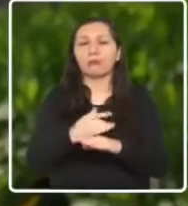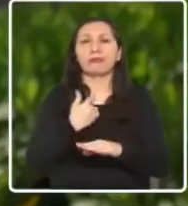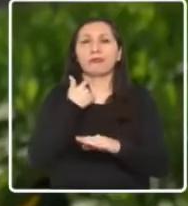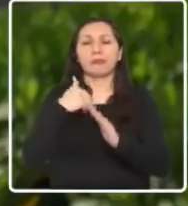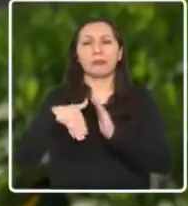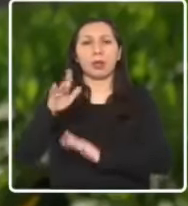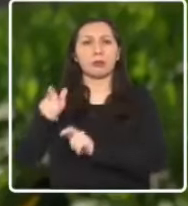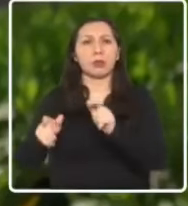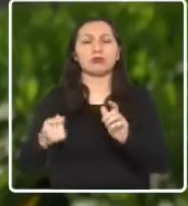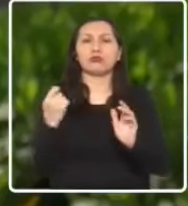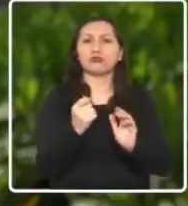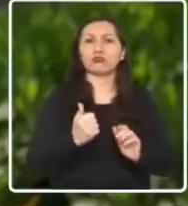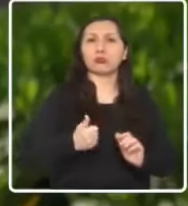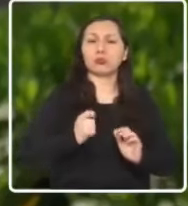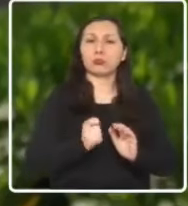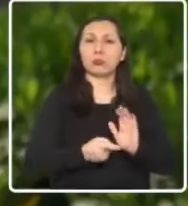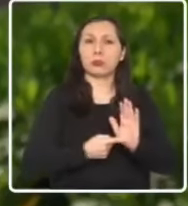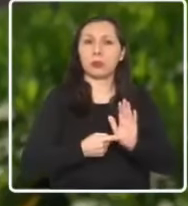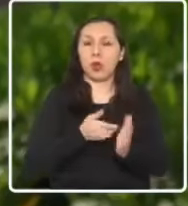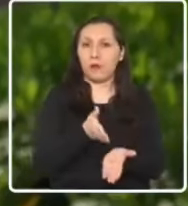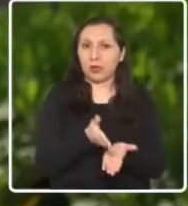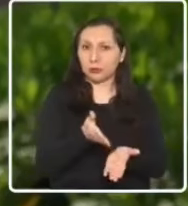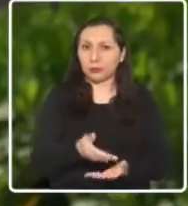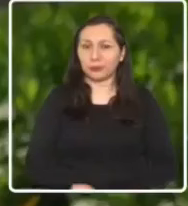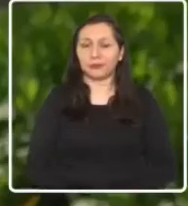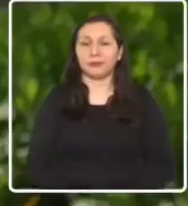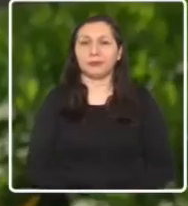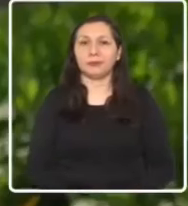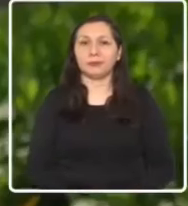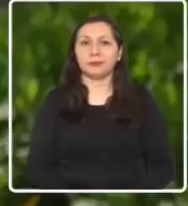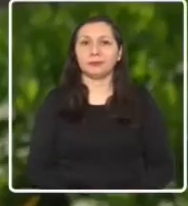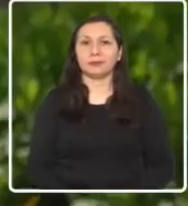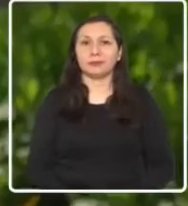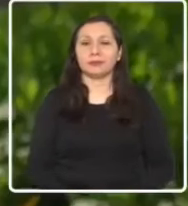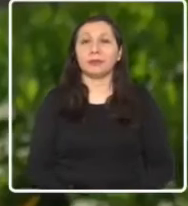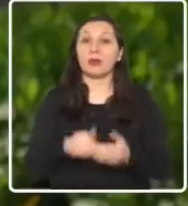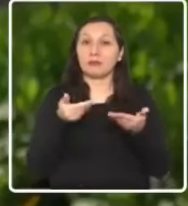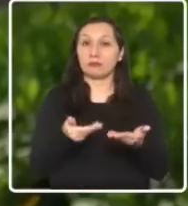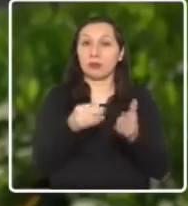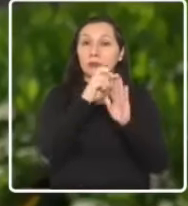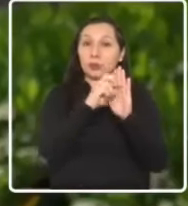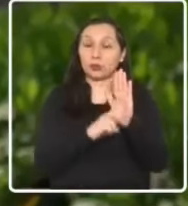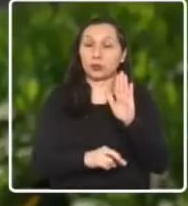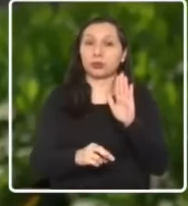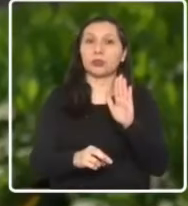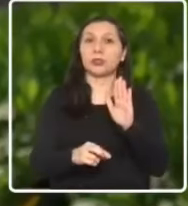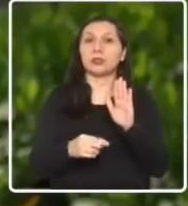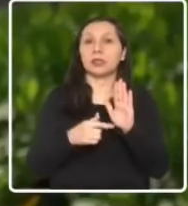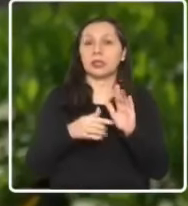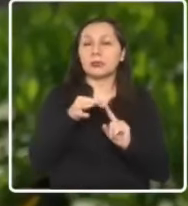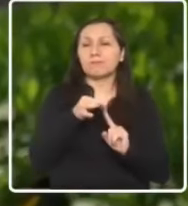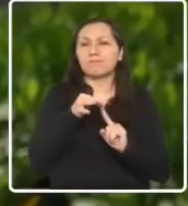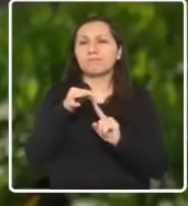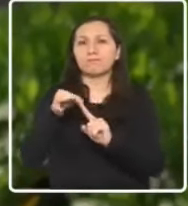los contribuyentes que sí cumple con sus obligaciones tributarias. Este proyecto y esta